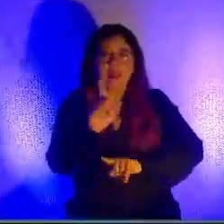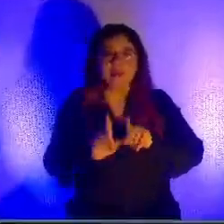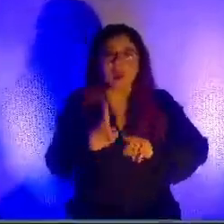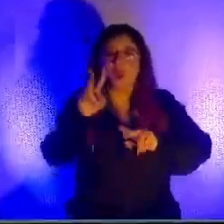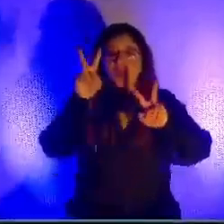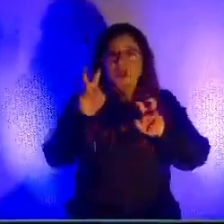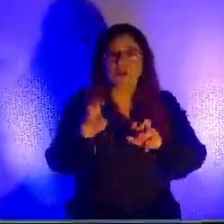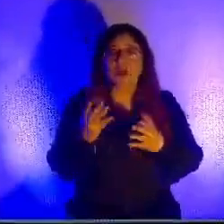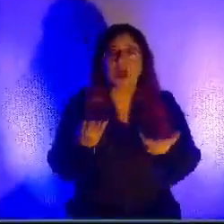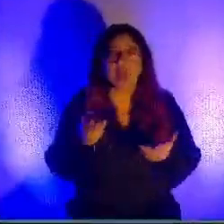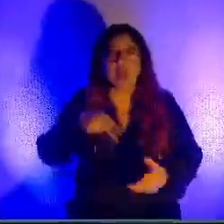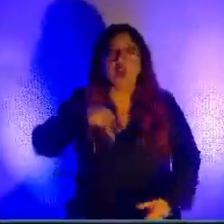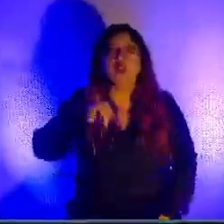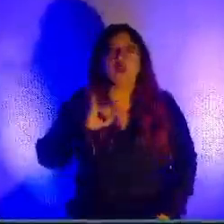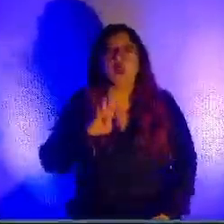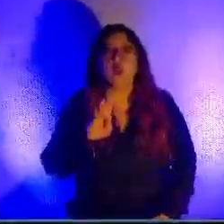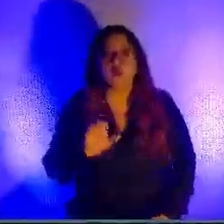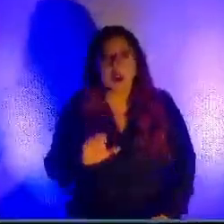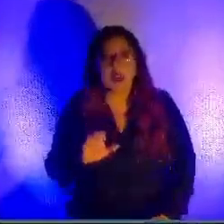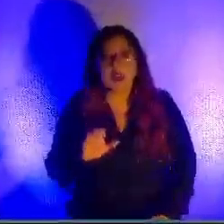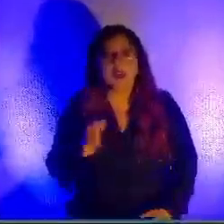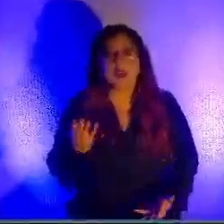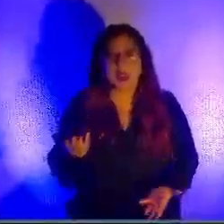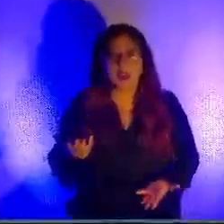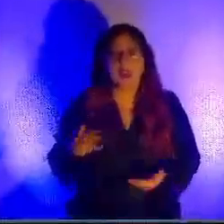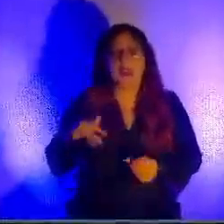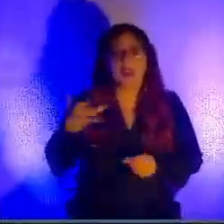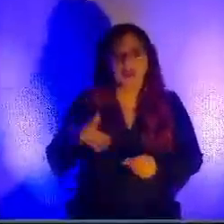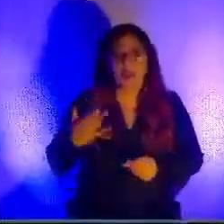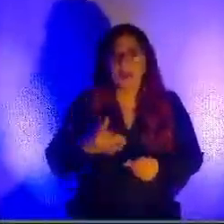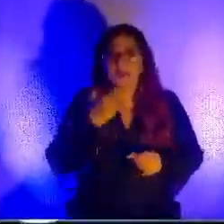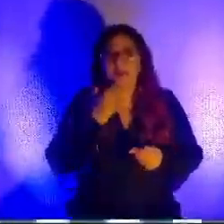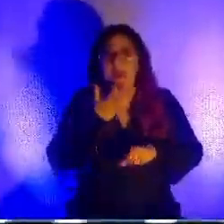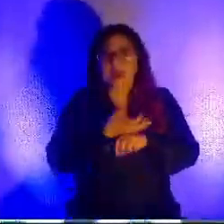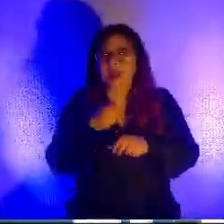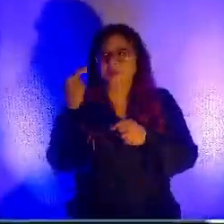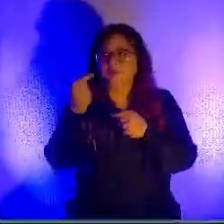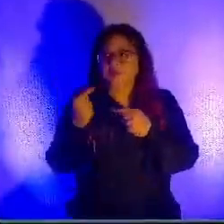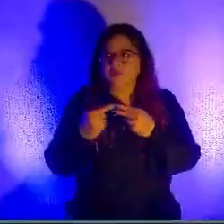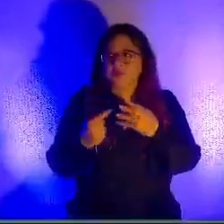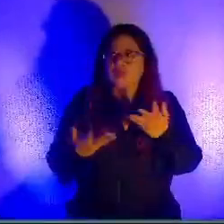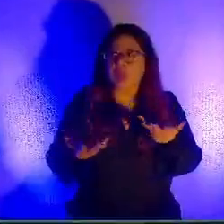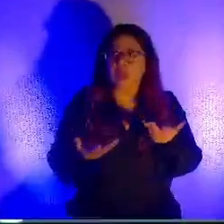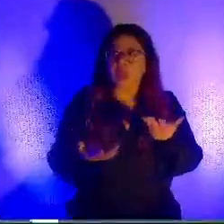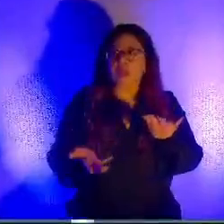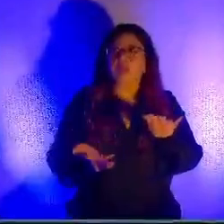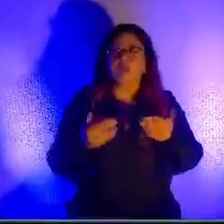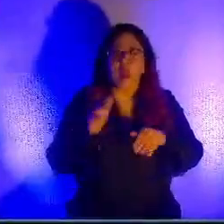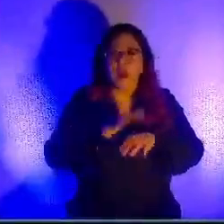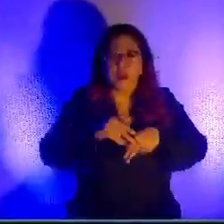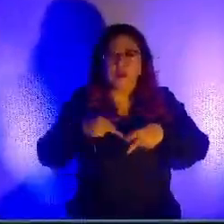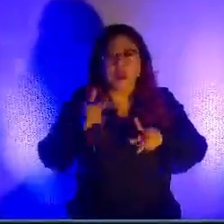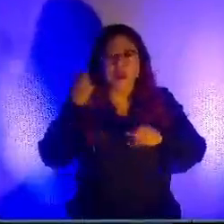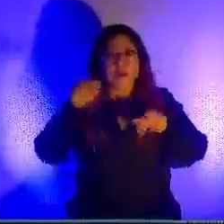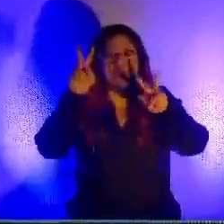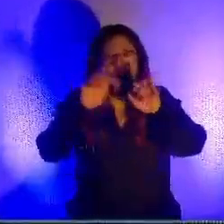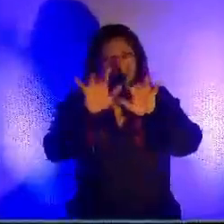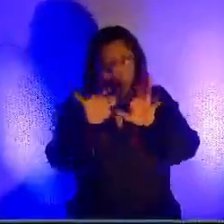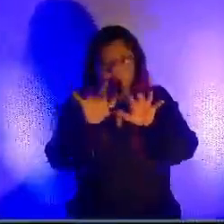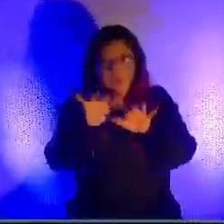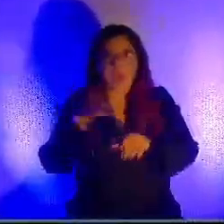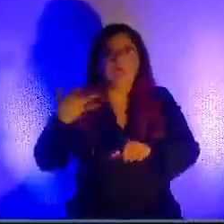fundamental hoy tenemos gpus de nvidia también en la región disponible a todo todo el mercado pero capacidad computacional